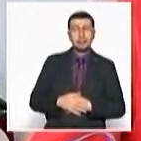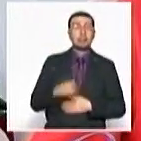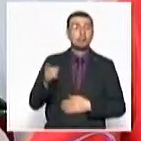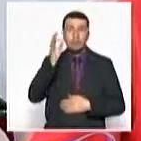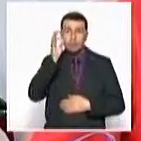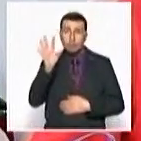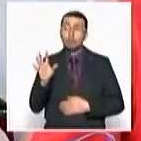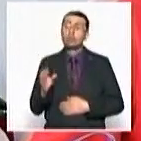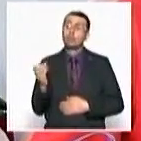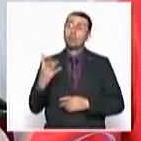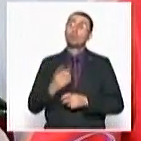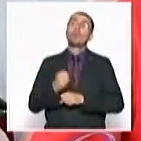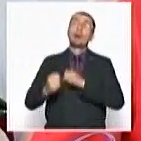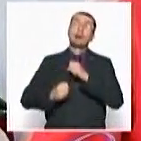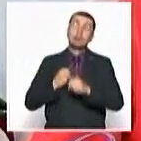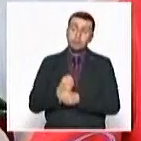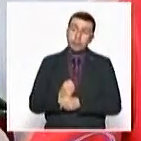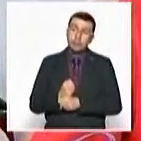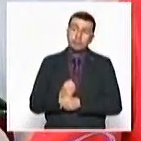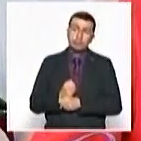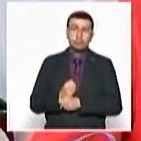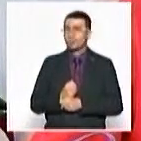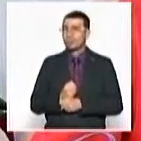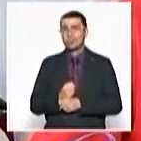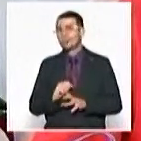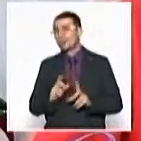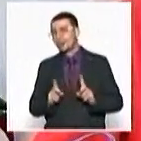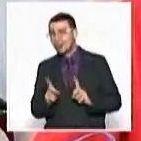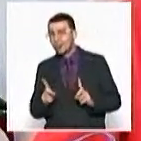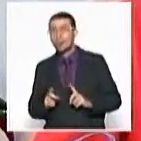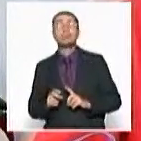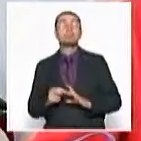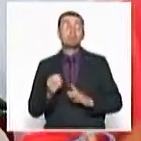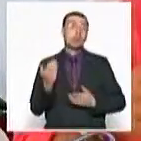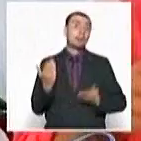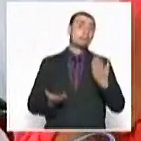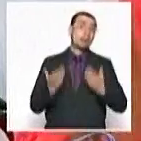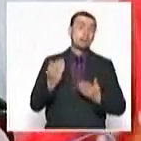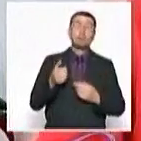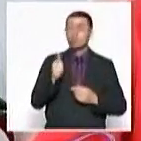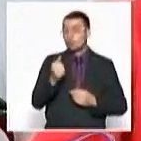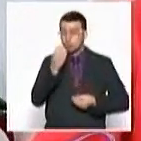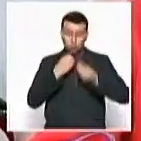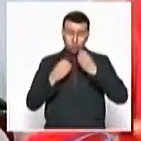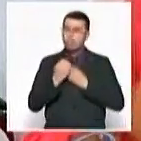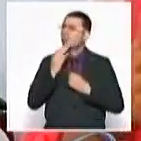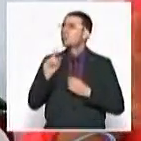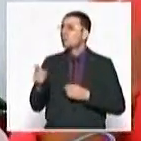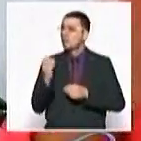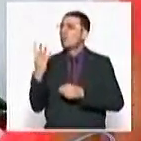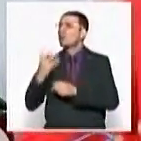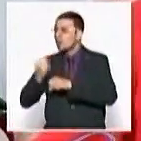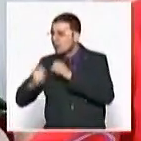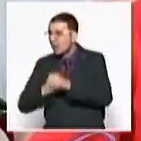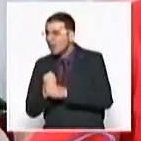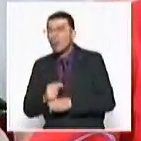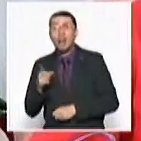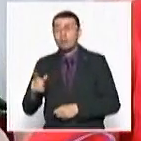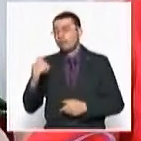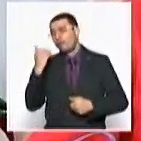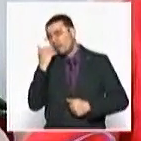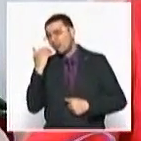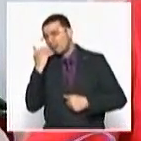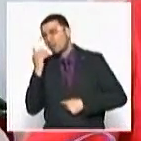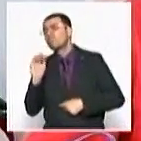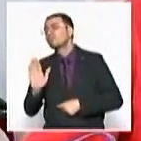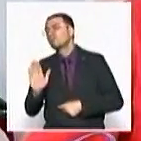ahí es donde uno no puede seguir catalogando las cosas por la edad. No, señora, es que como usted ya tiene tantos años, es que lo que usted tiene es por la edad.